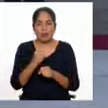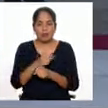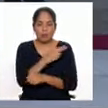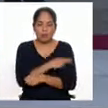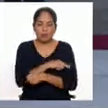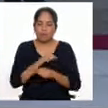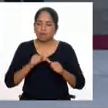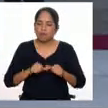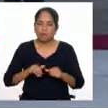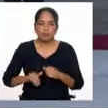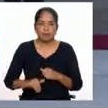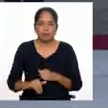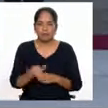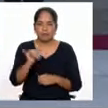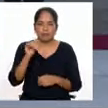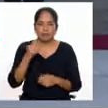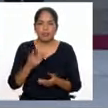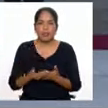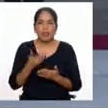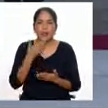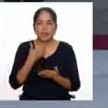nuestra presidenta de la República.